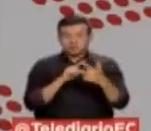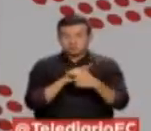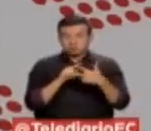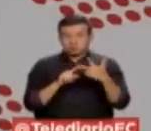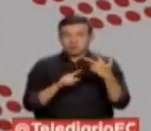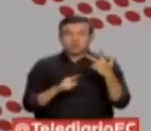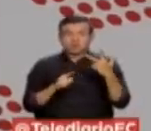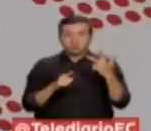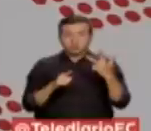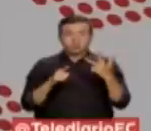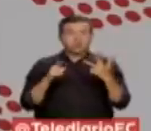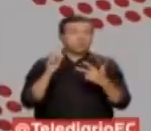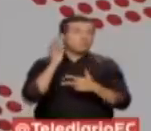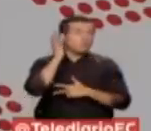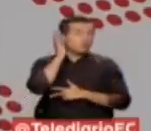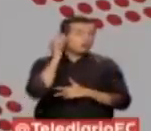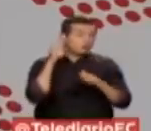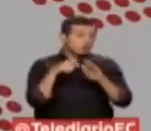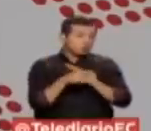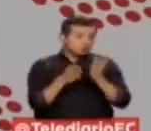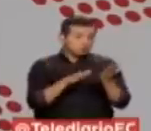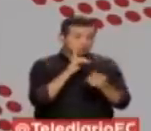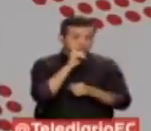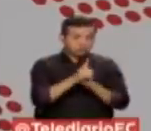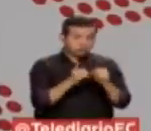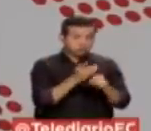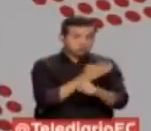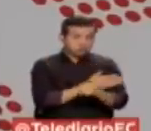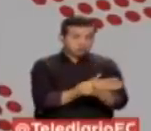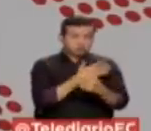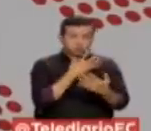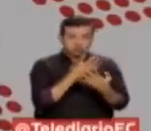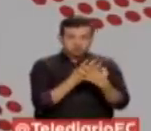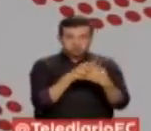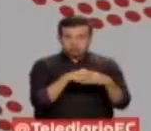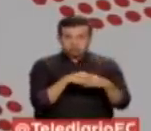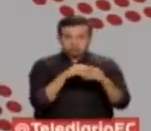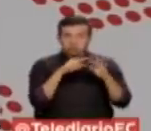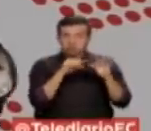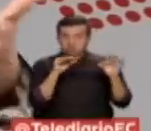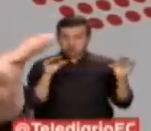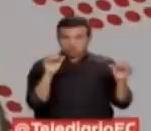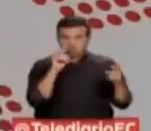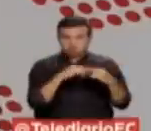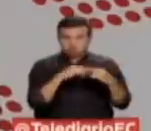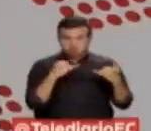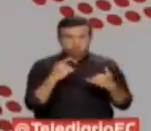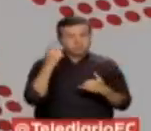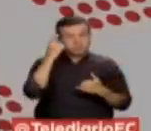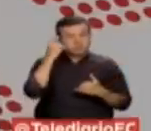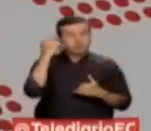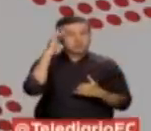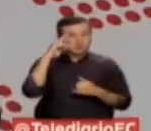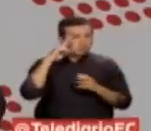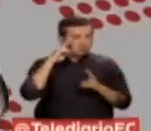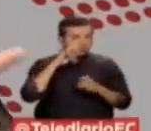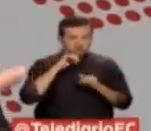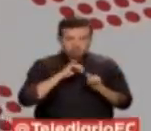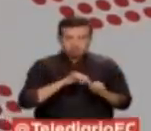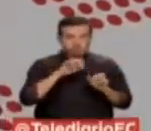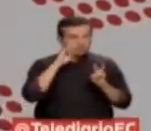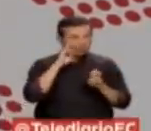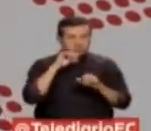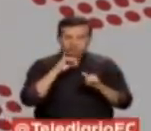el asesinato de una joven que se produjo el año pasado que es un caso muy delicado en el que todavía nosotros creemos que hay más tela por cortar las